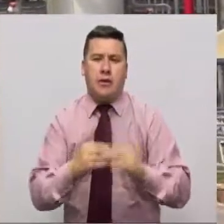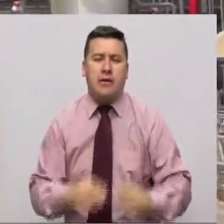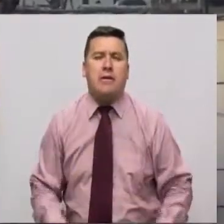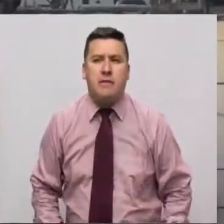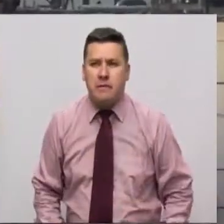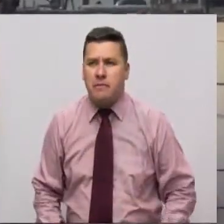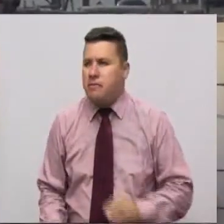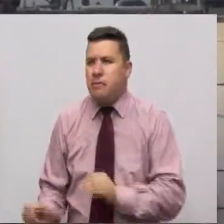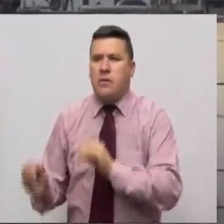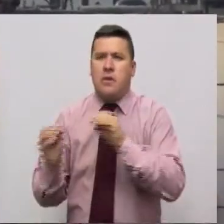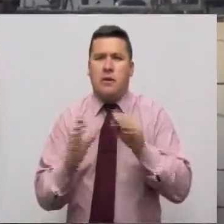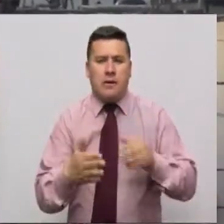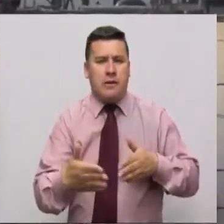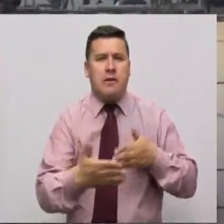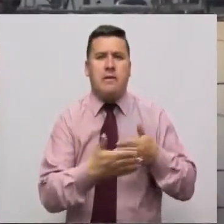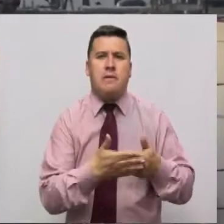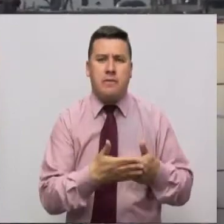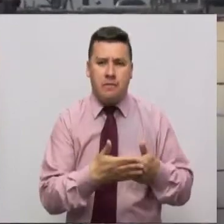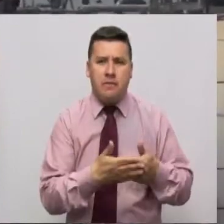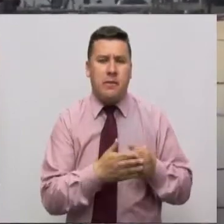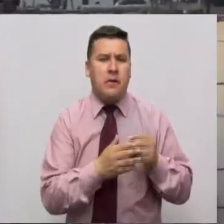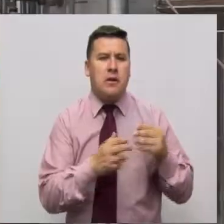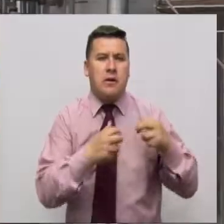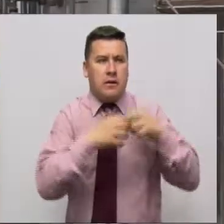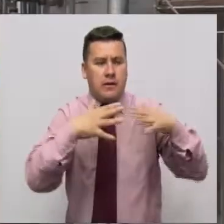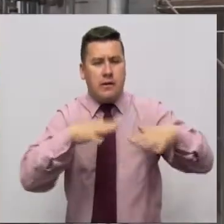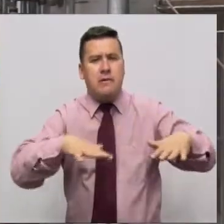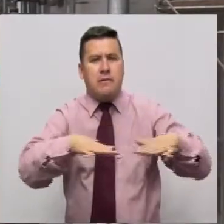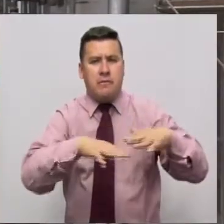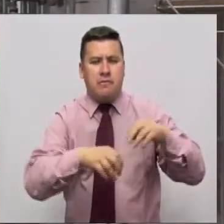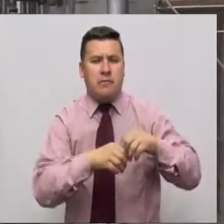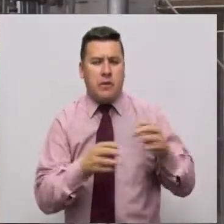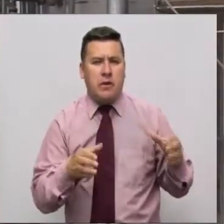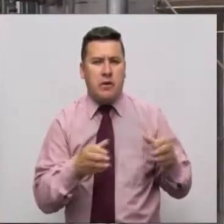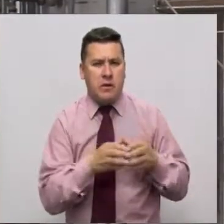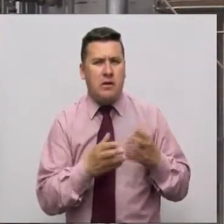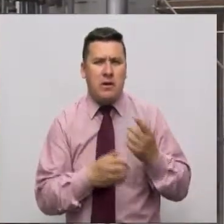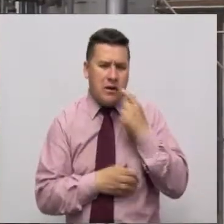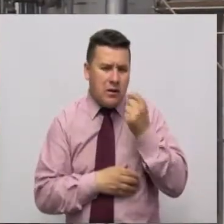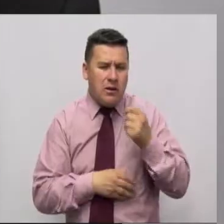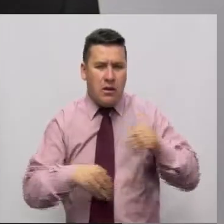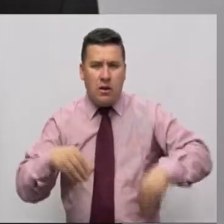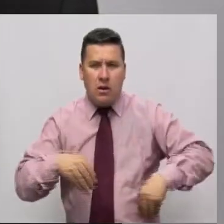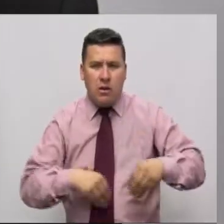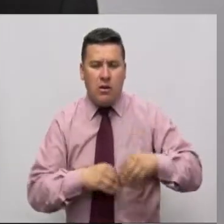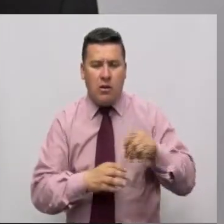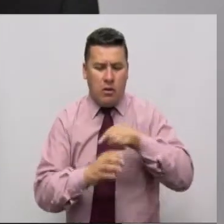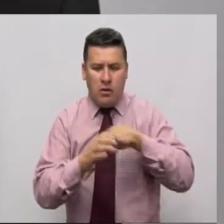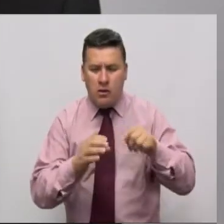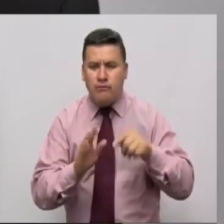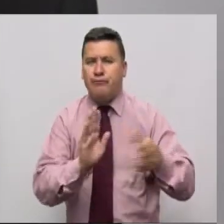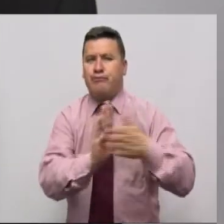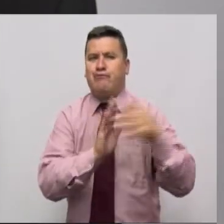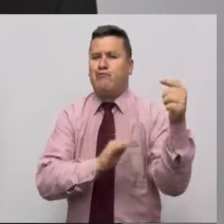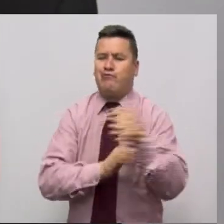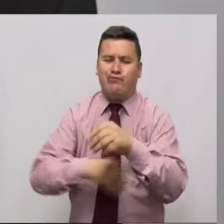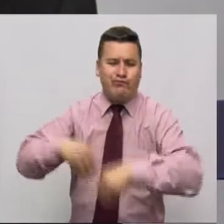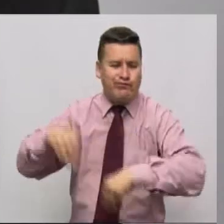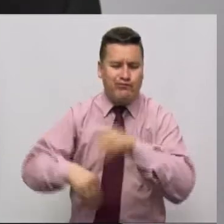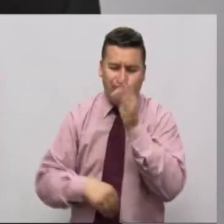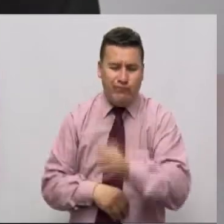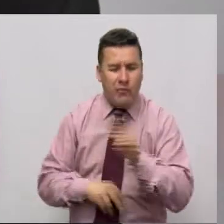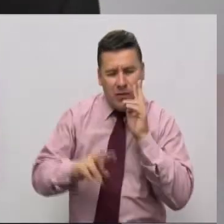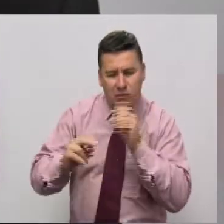dólares. Se hicieron los traslados por parte de la delegada de Minas y Energía a la Unidad para Delitos contra la Corrupción de la Contraloría General de